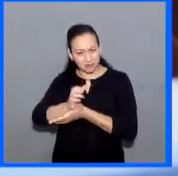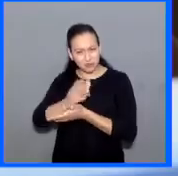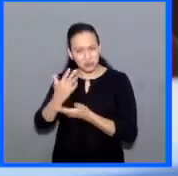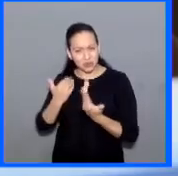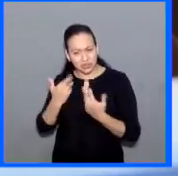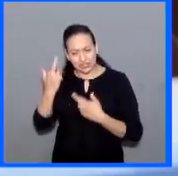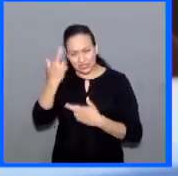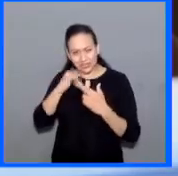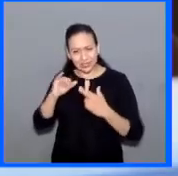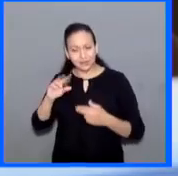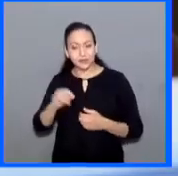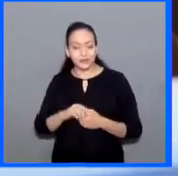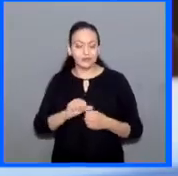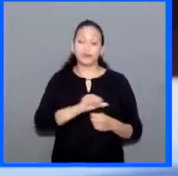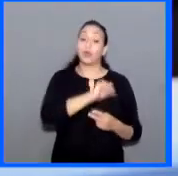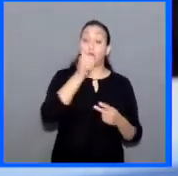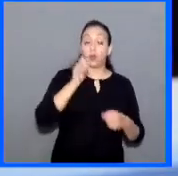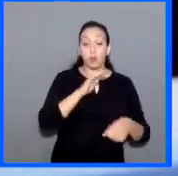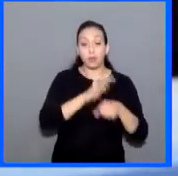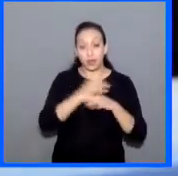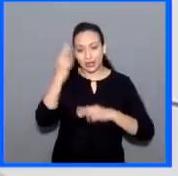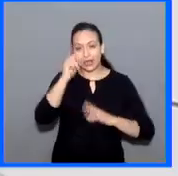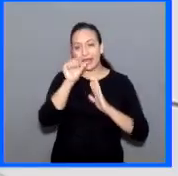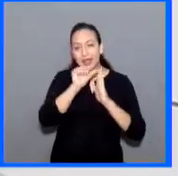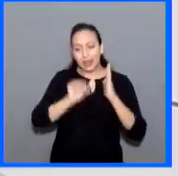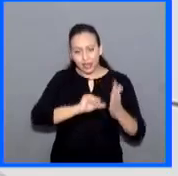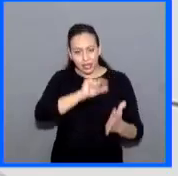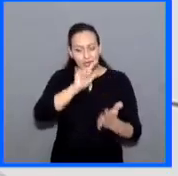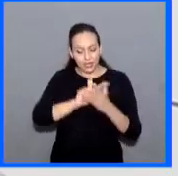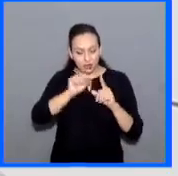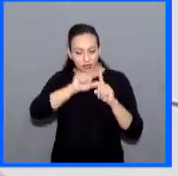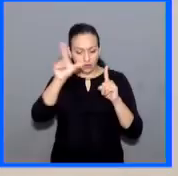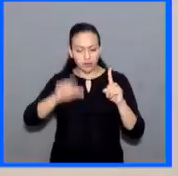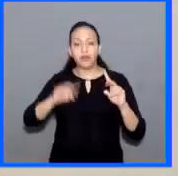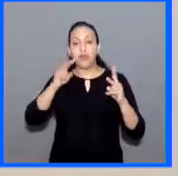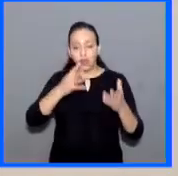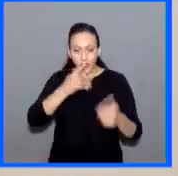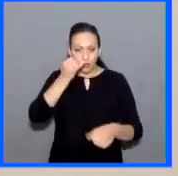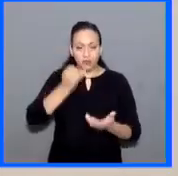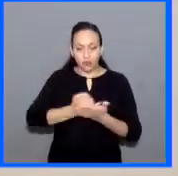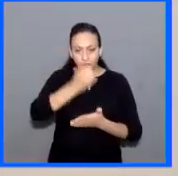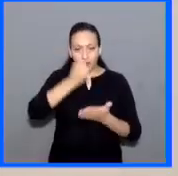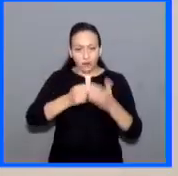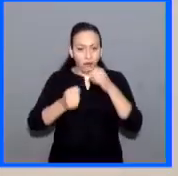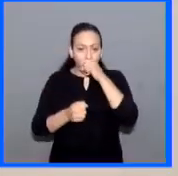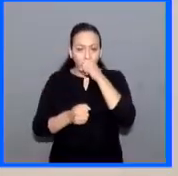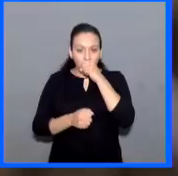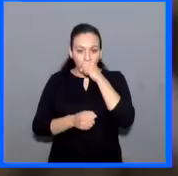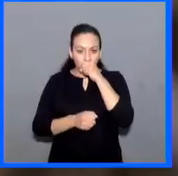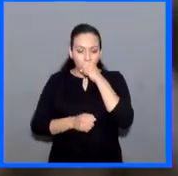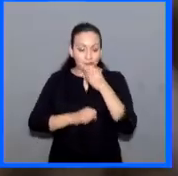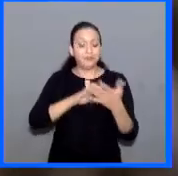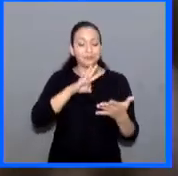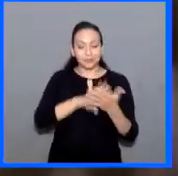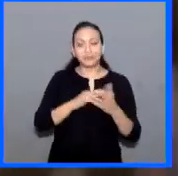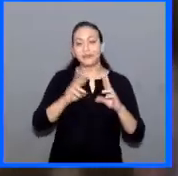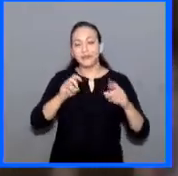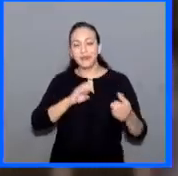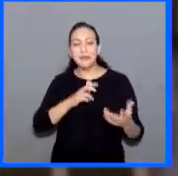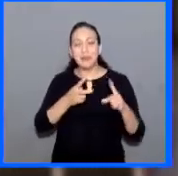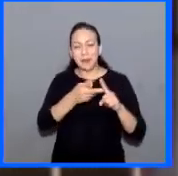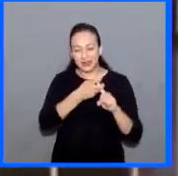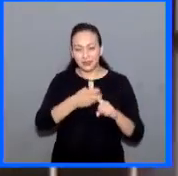que determinaría si artículos de la Ley Nacional de Ejecución Penal y de la Ley General contra el Secuestro, que prohíben otorgar